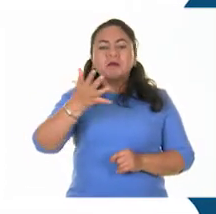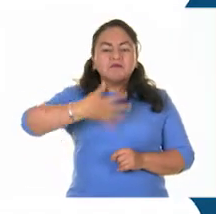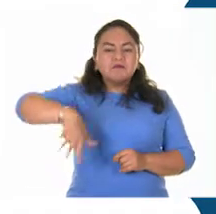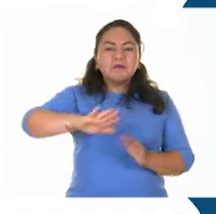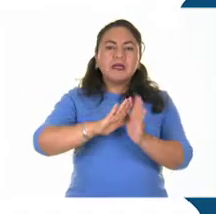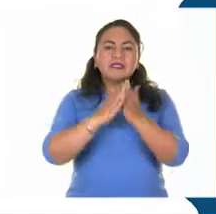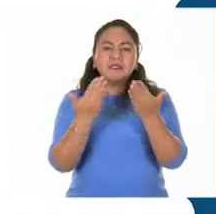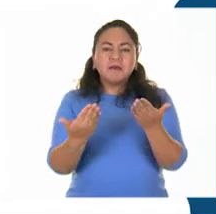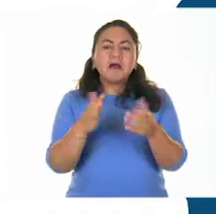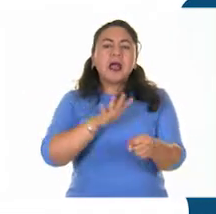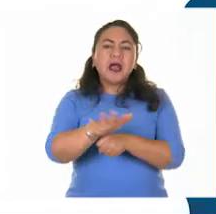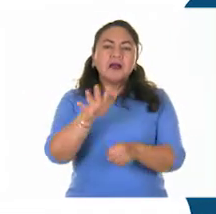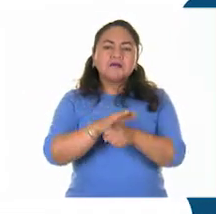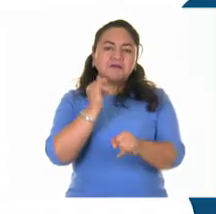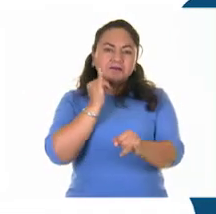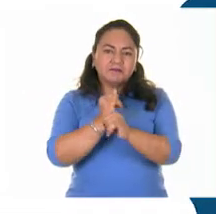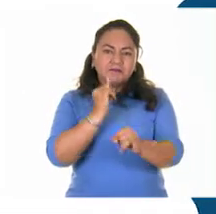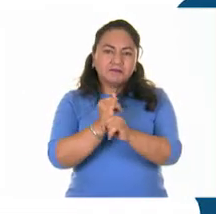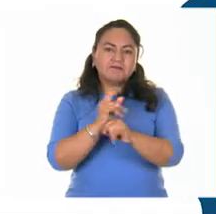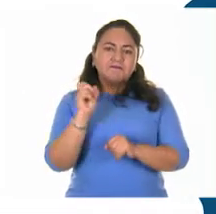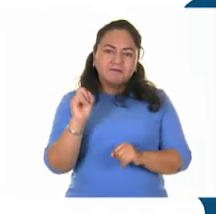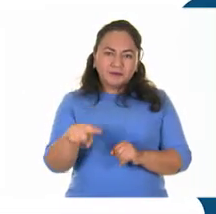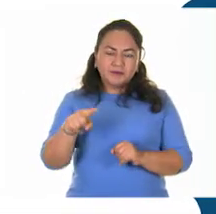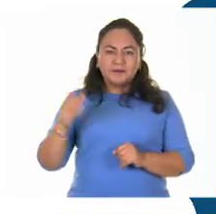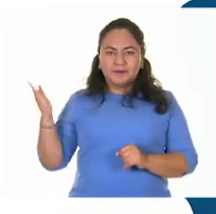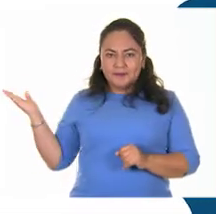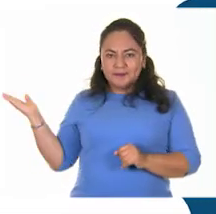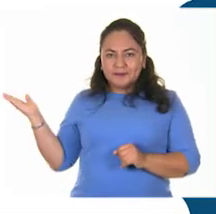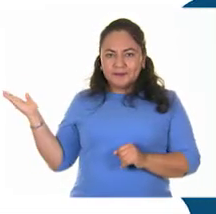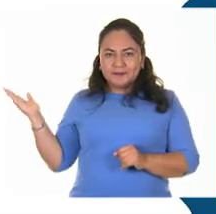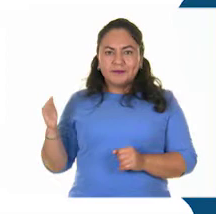los libros de texto en la página